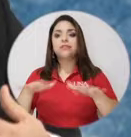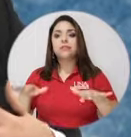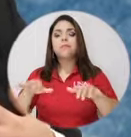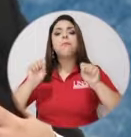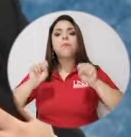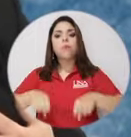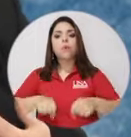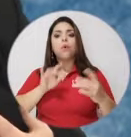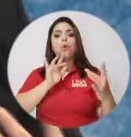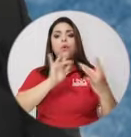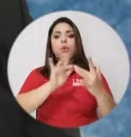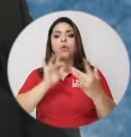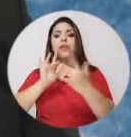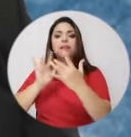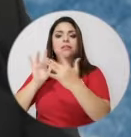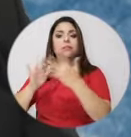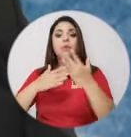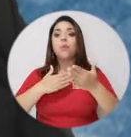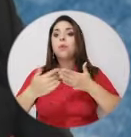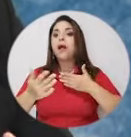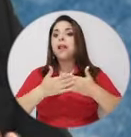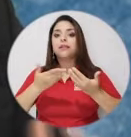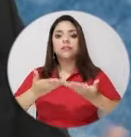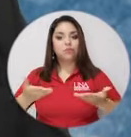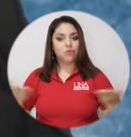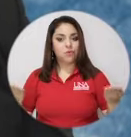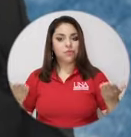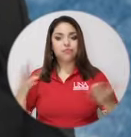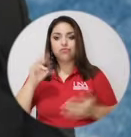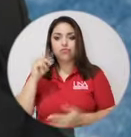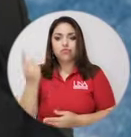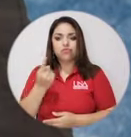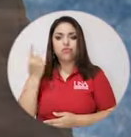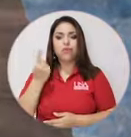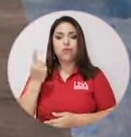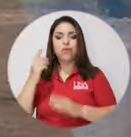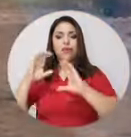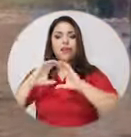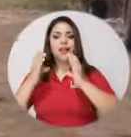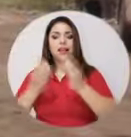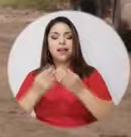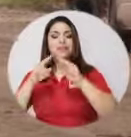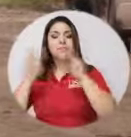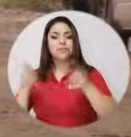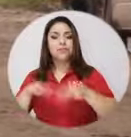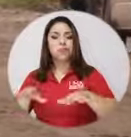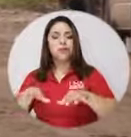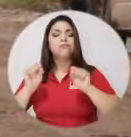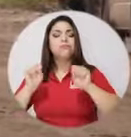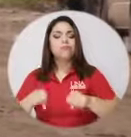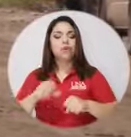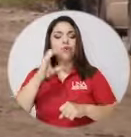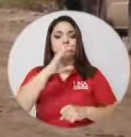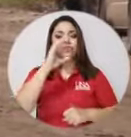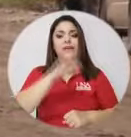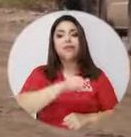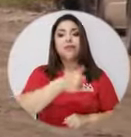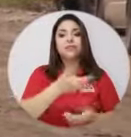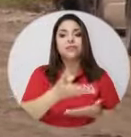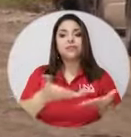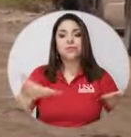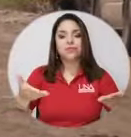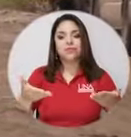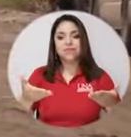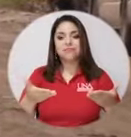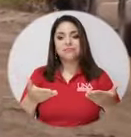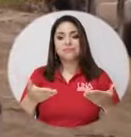a las clases virtuales, sí, sino también a cualquier otra clase de recursos, siendo que los docentes no pueden